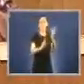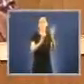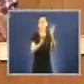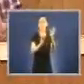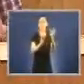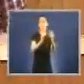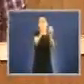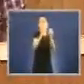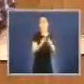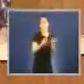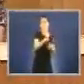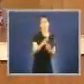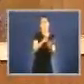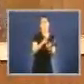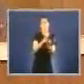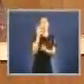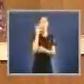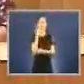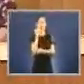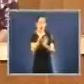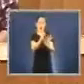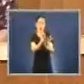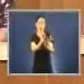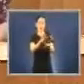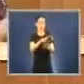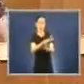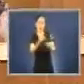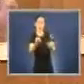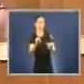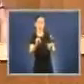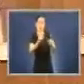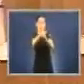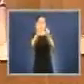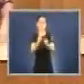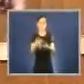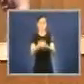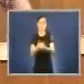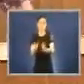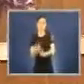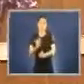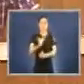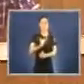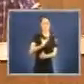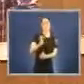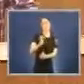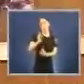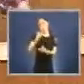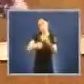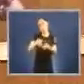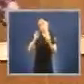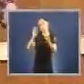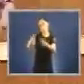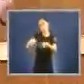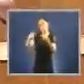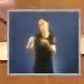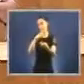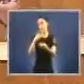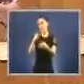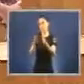a perda de ingresos dos concellos ou das actualizacións ou do proceso de regularización que ainda se está dando agora e que creo que vai afectar